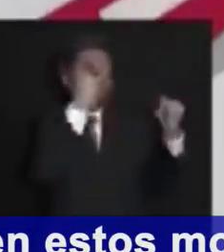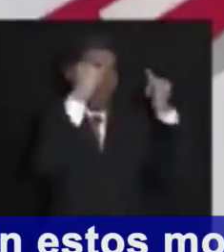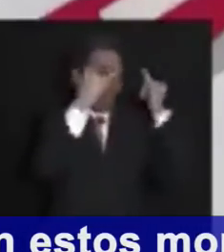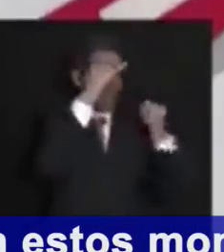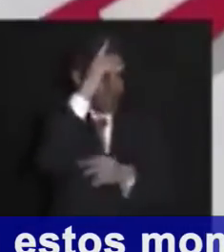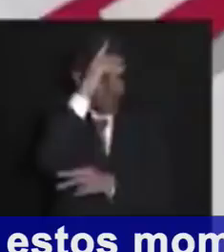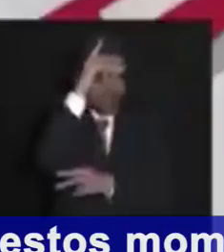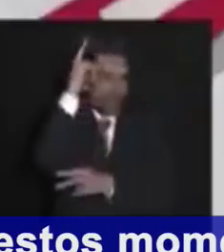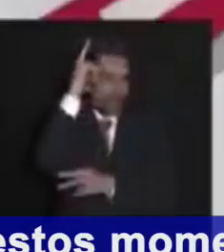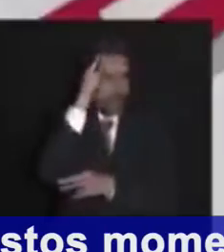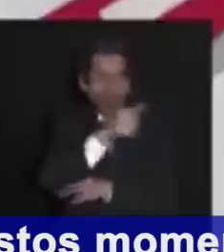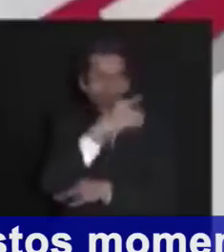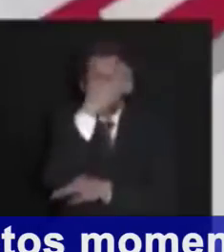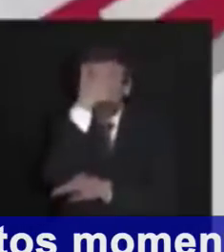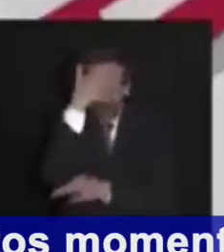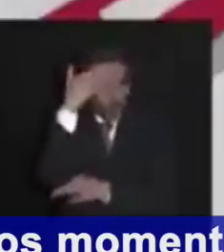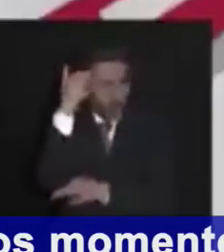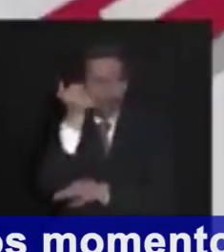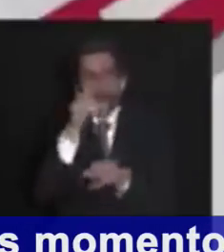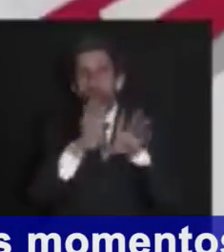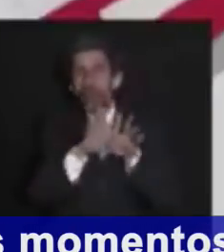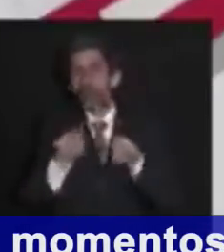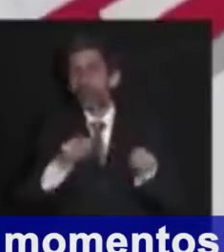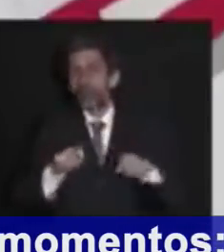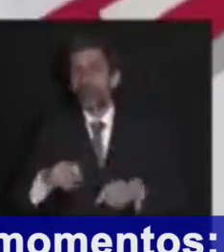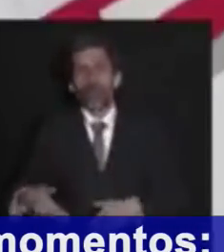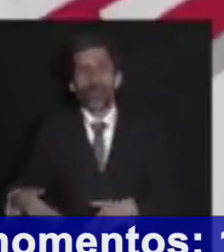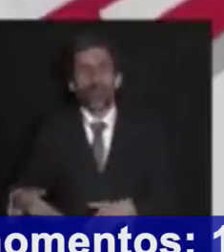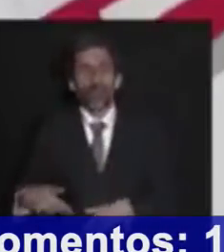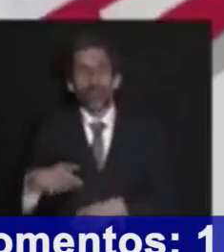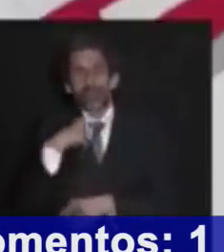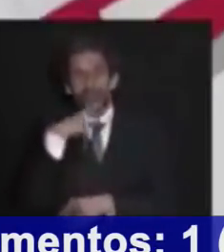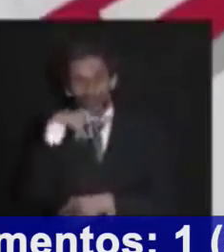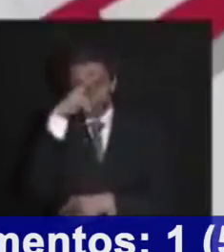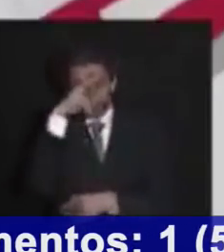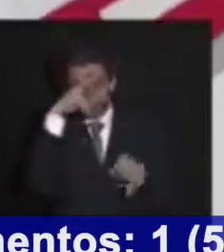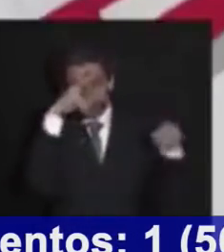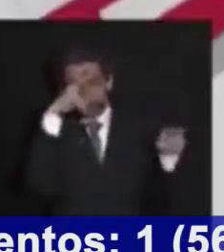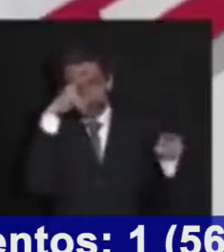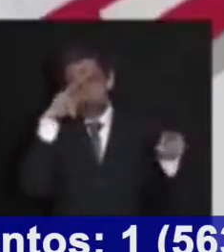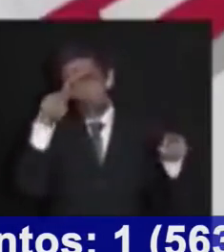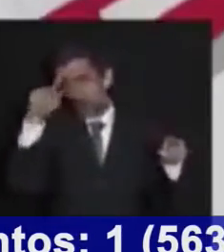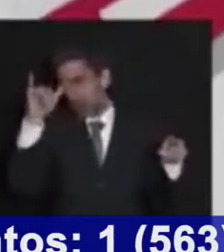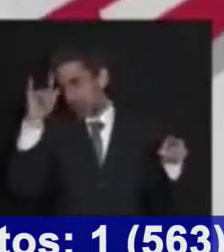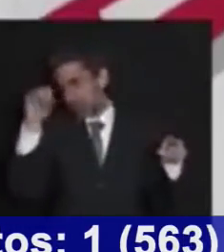ocurrencias, pero que no sabrá gobernar ni siquiera el Macuspana a Tabasco.